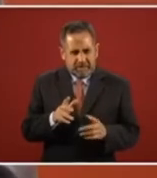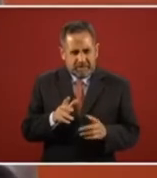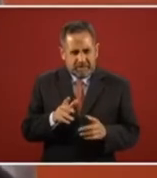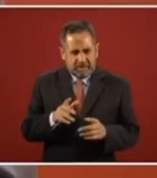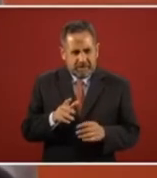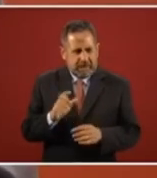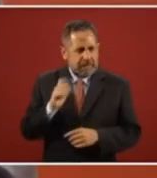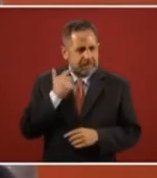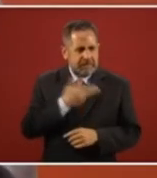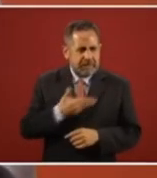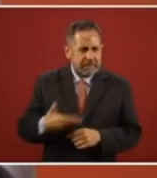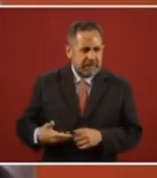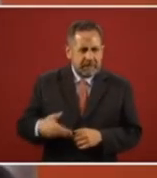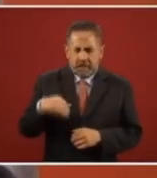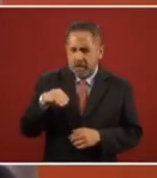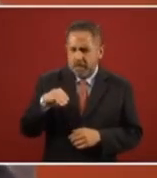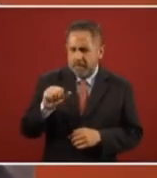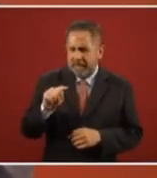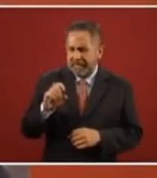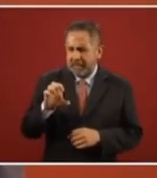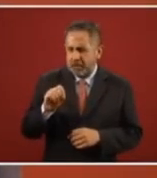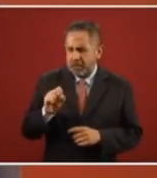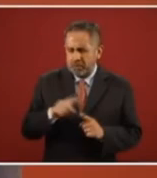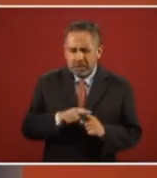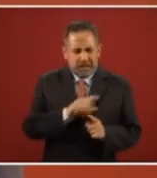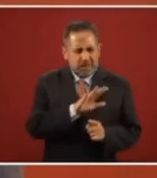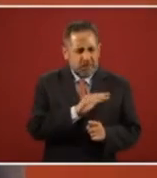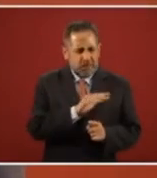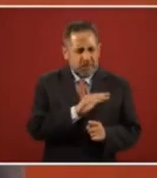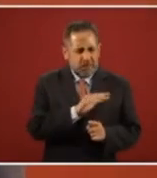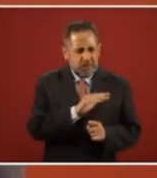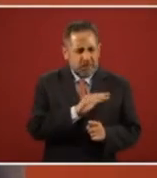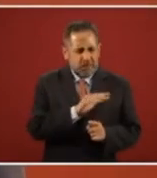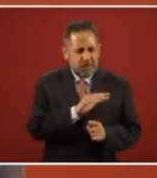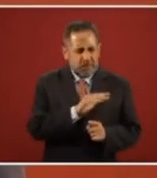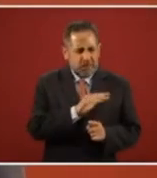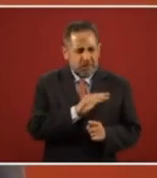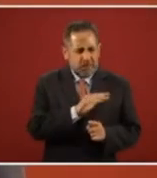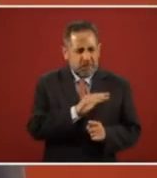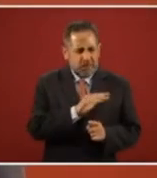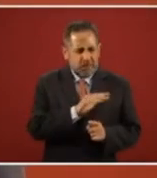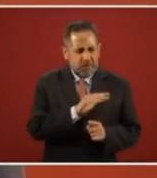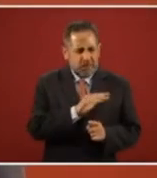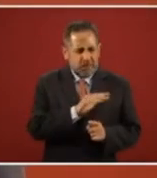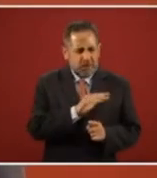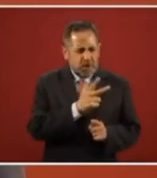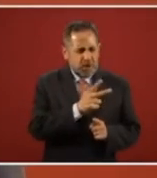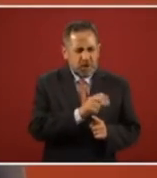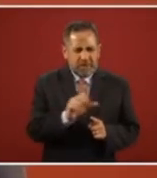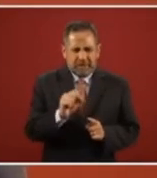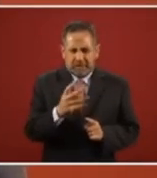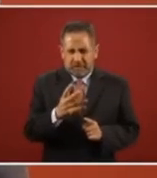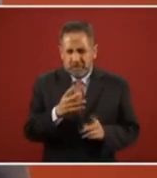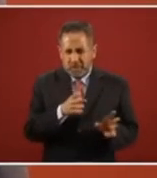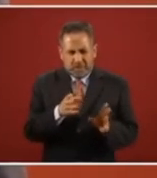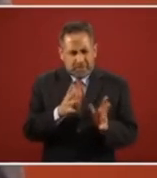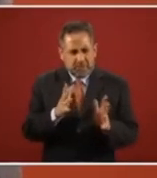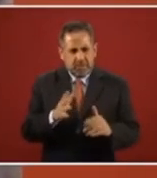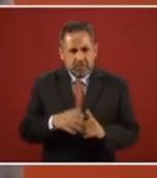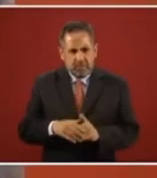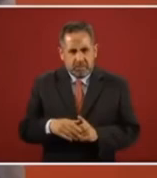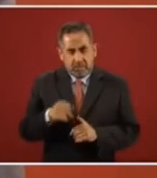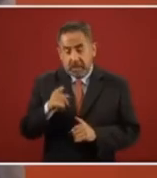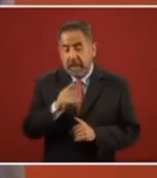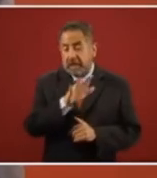mateos 58 64 6º y forma del